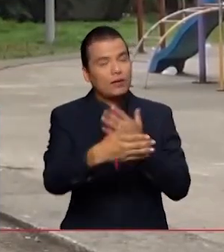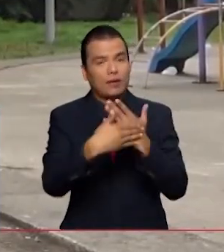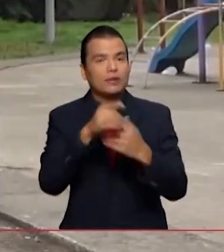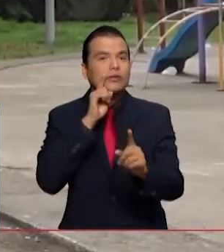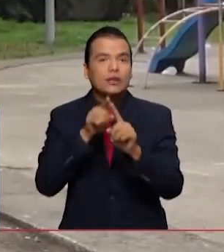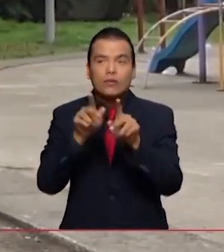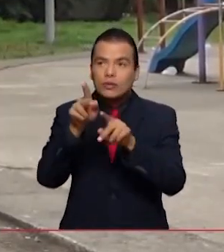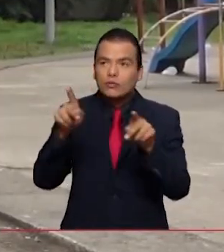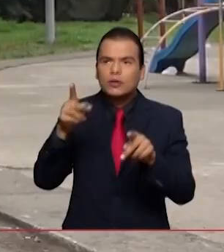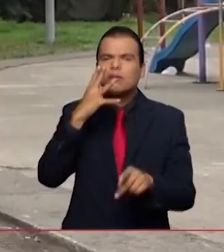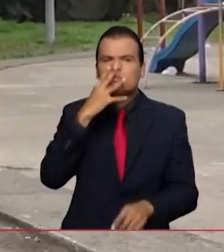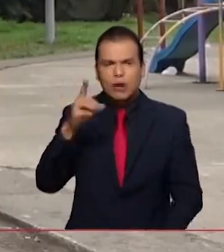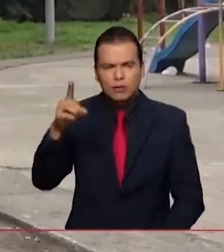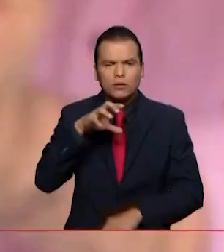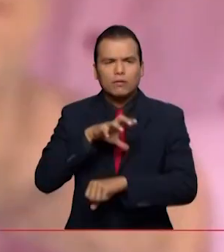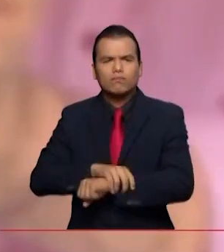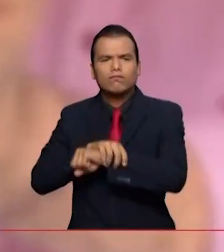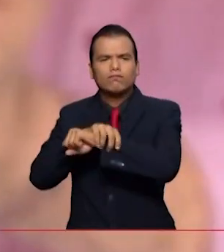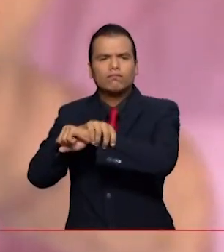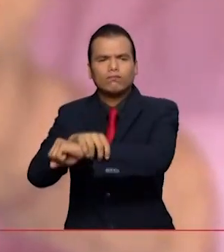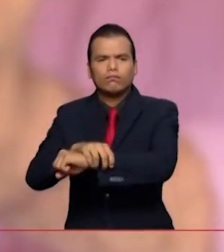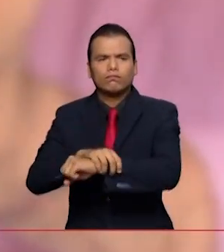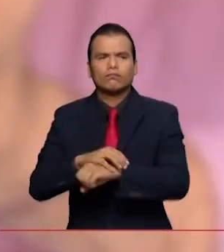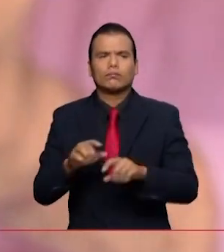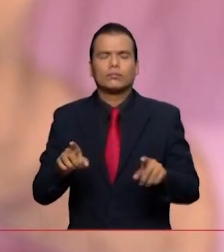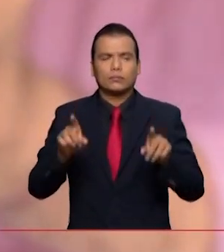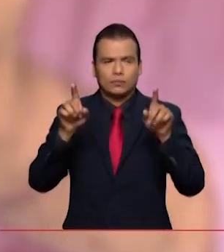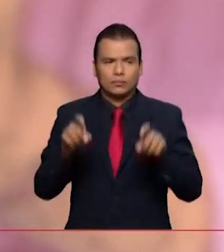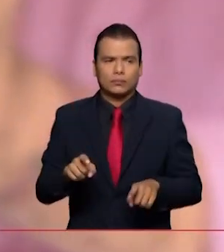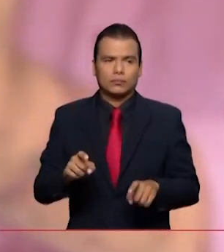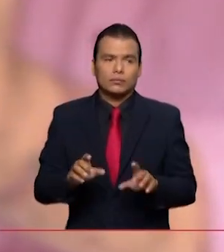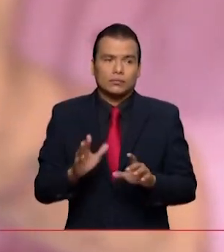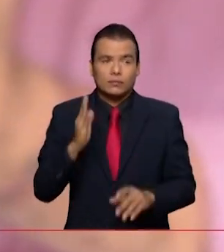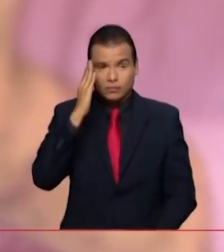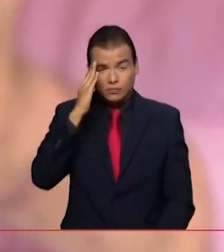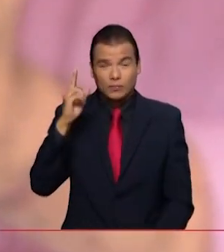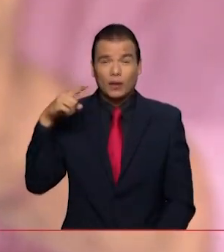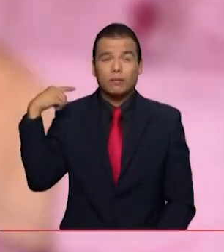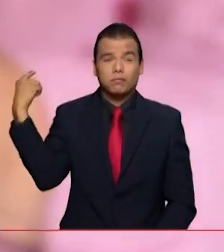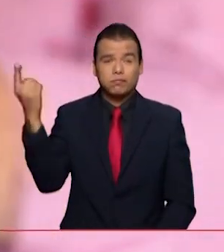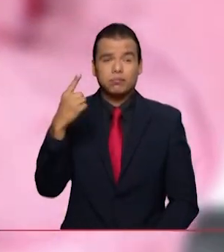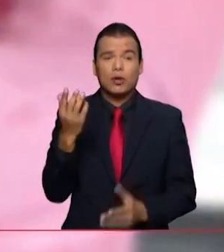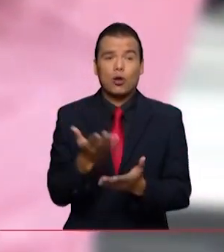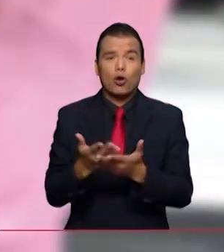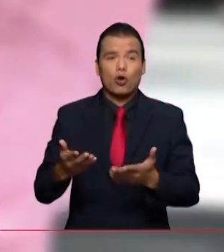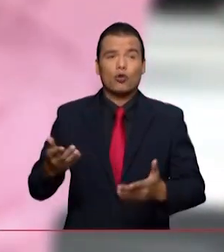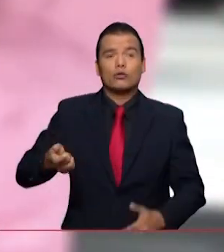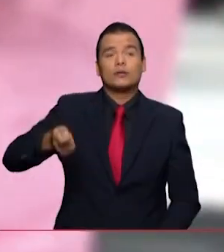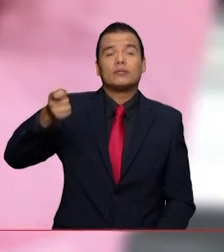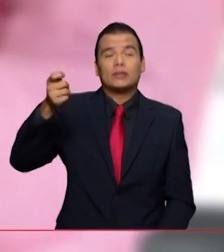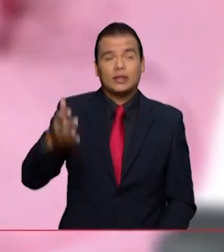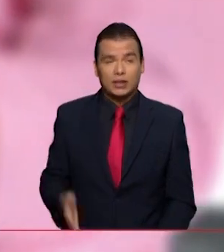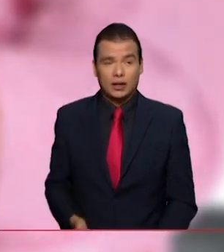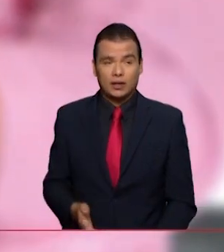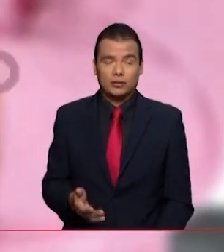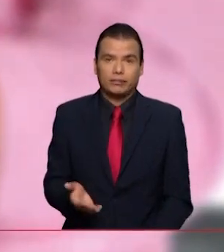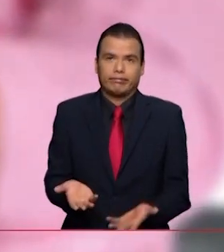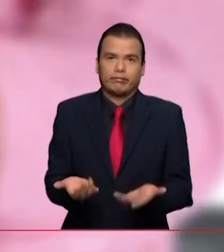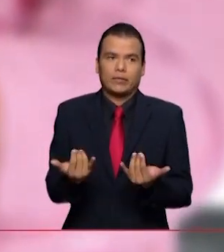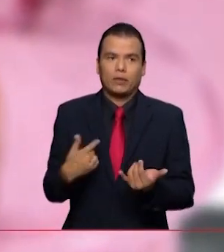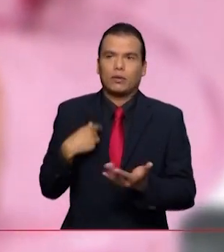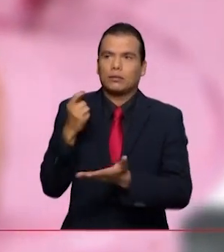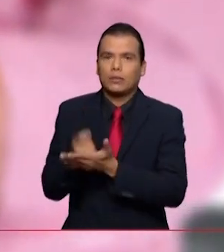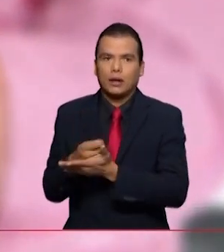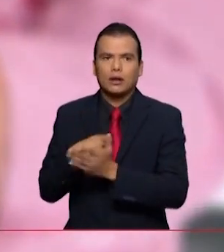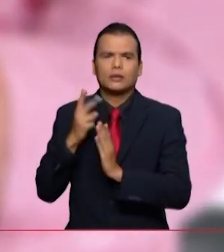quienes están tras ese delito. El cemento por sí ha estado caro, la canasta todo ha subido y ahora imagínense que tenemos que